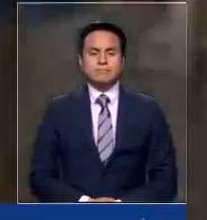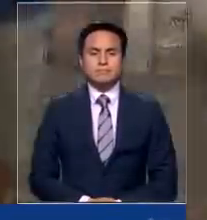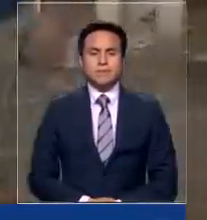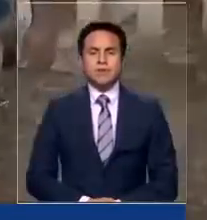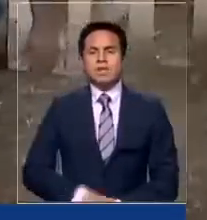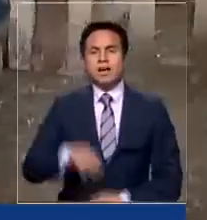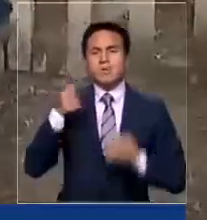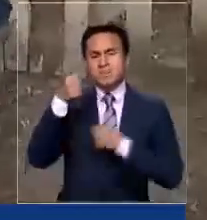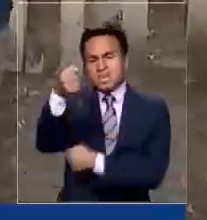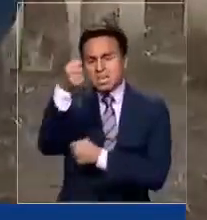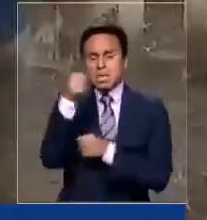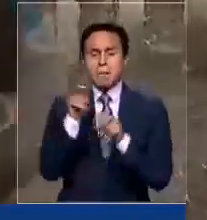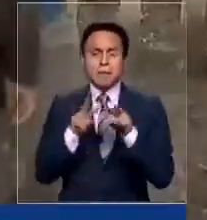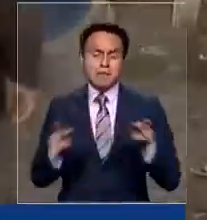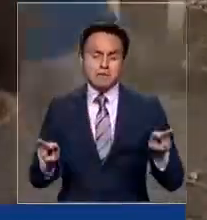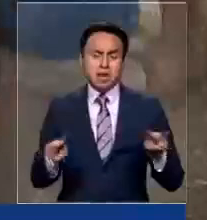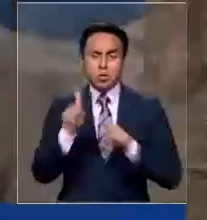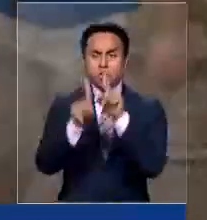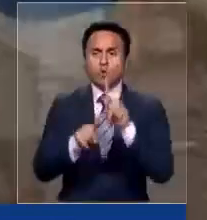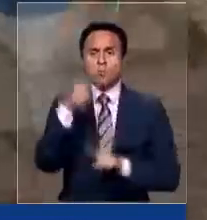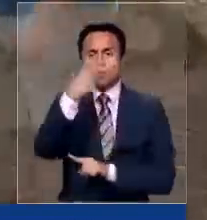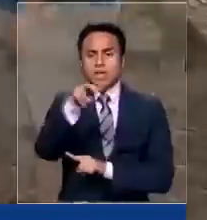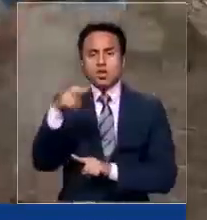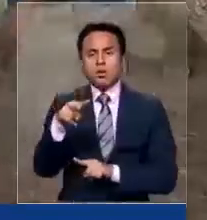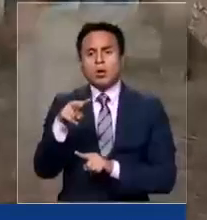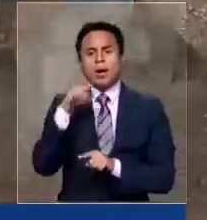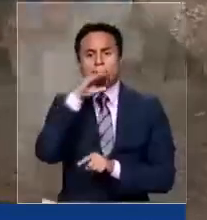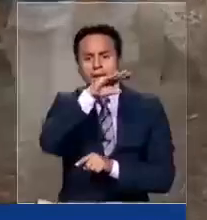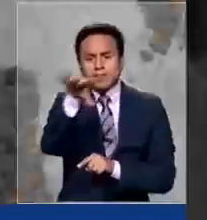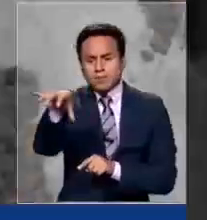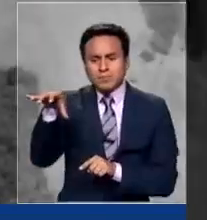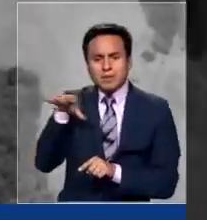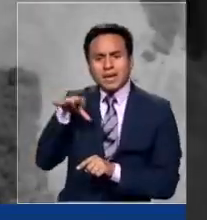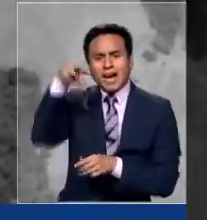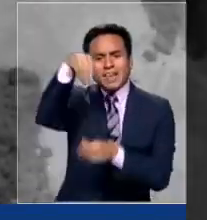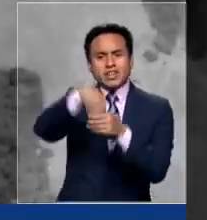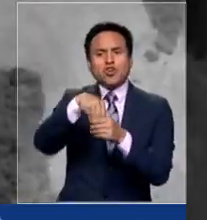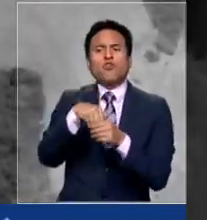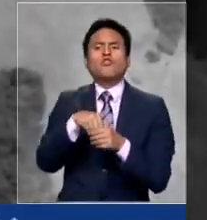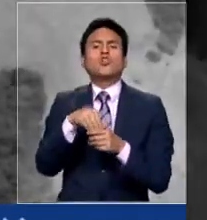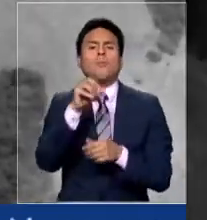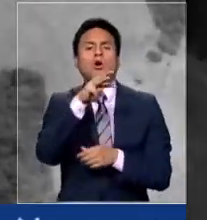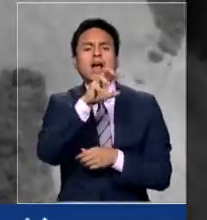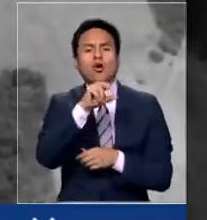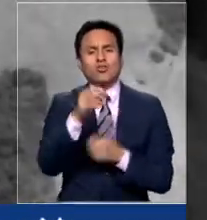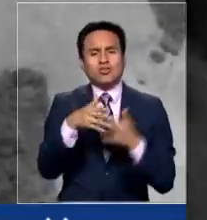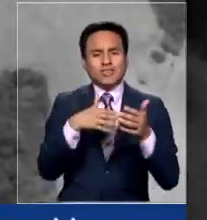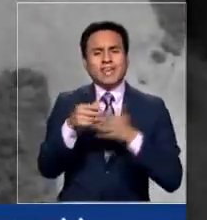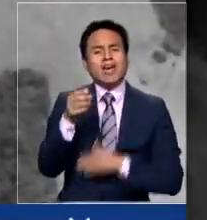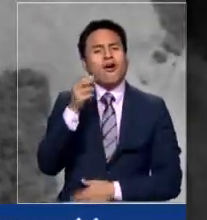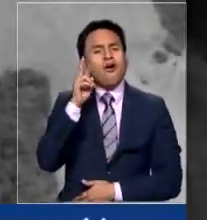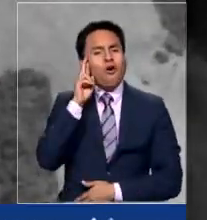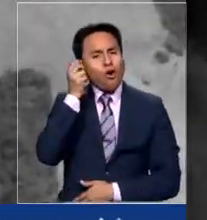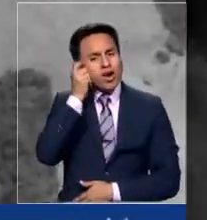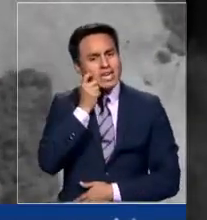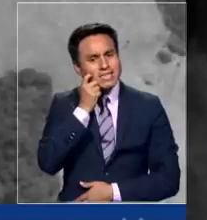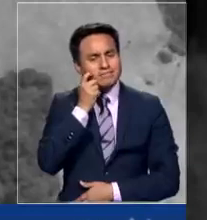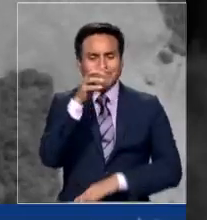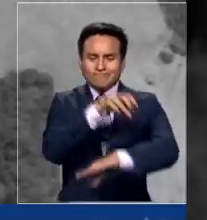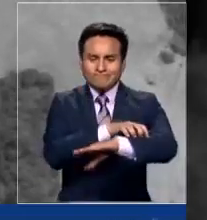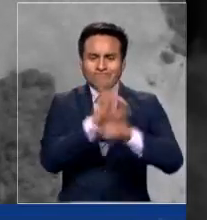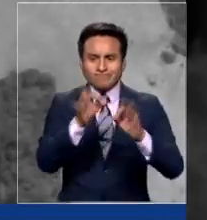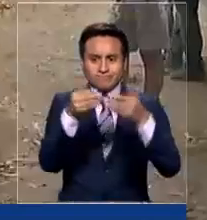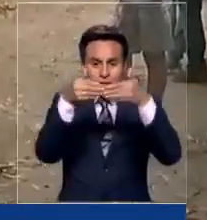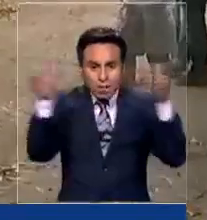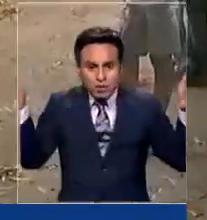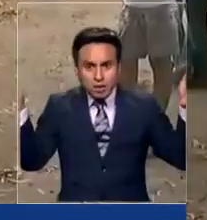una protesta pacífica realizaron propietarios de pequeñas parcelas del interior del fundo mónaco en la región de o'higgins para exigir la apertura